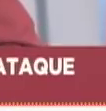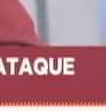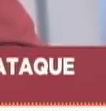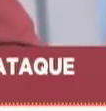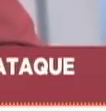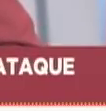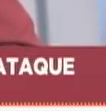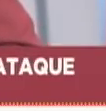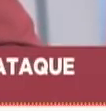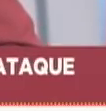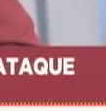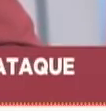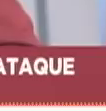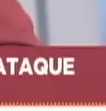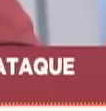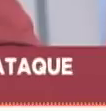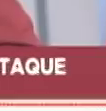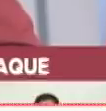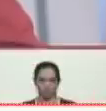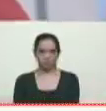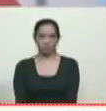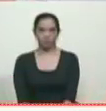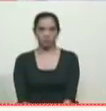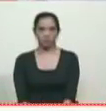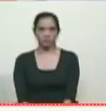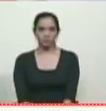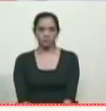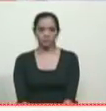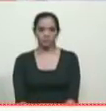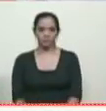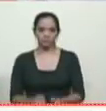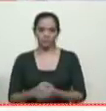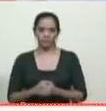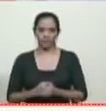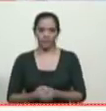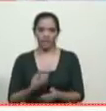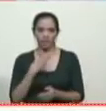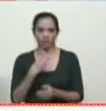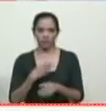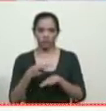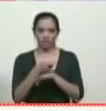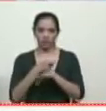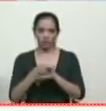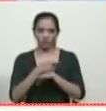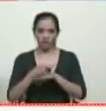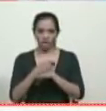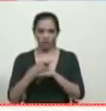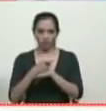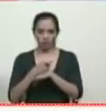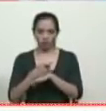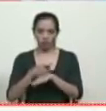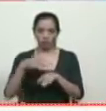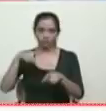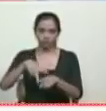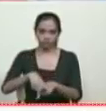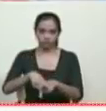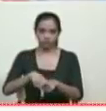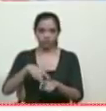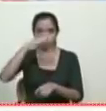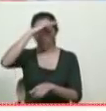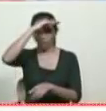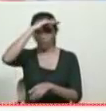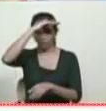del el gobierno supremacista de Donald Trump y en voz de